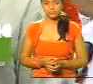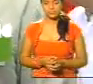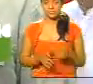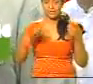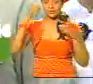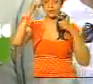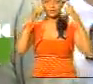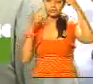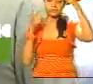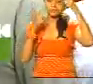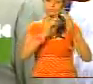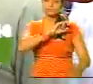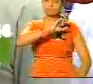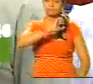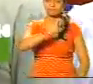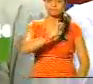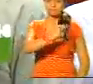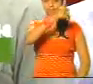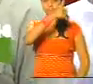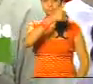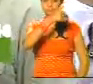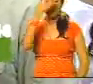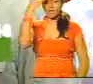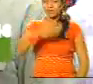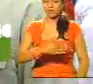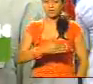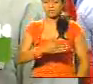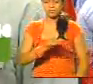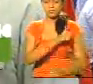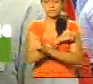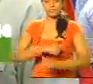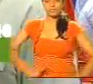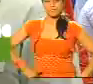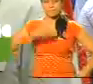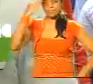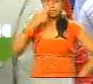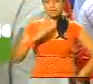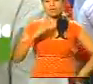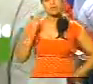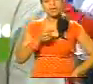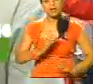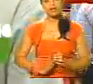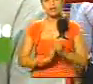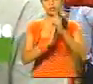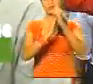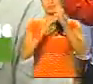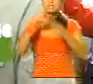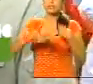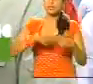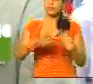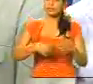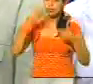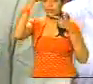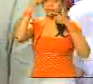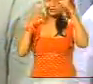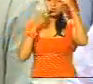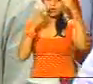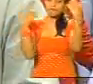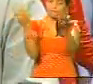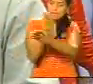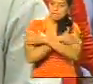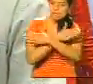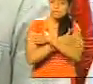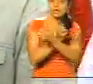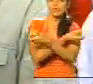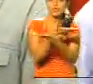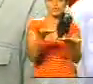en jefe de la Fuerza Armada Nacional y el líder de nuestra revolución, Hugo Chávez, los felicitamos,